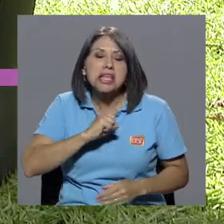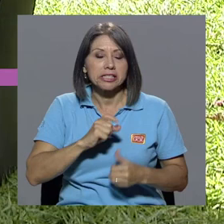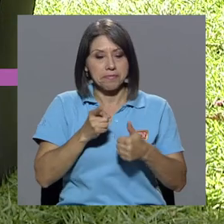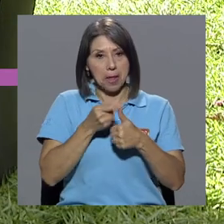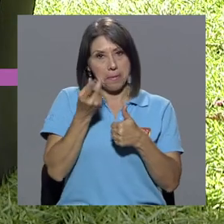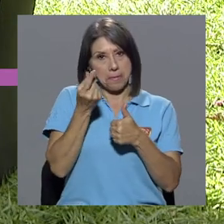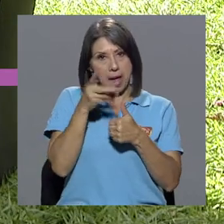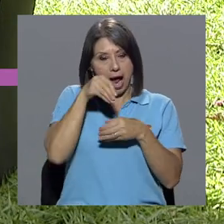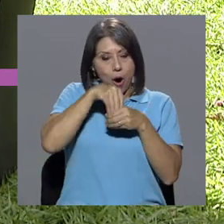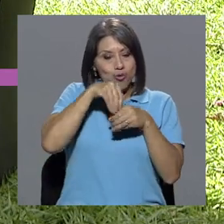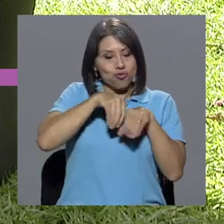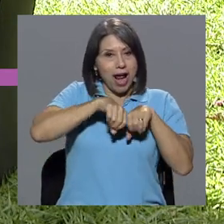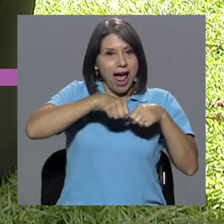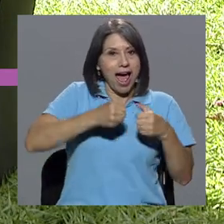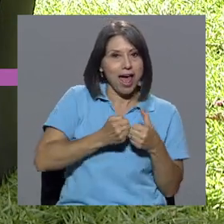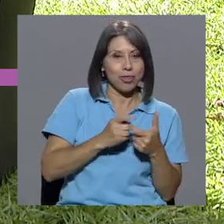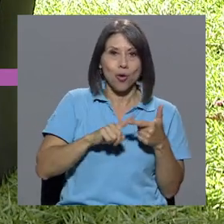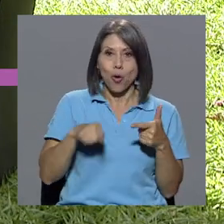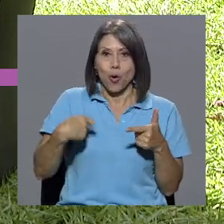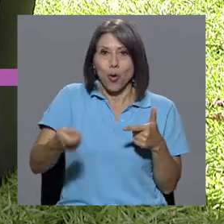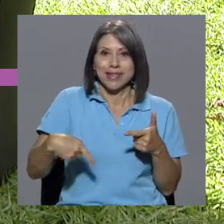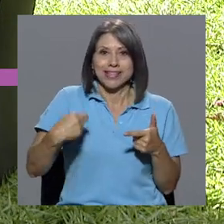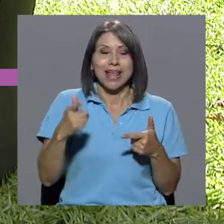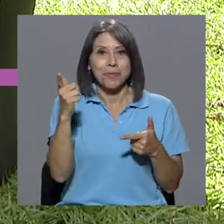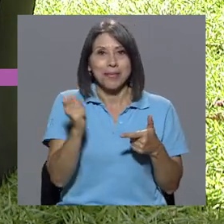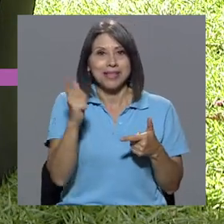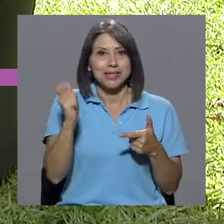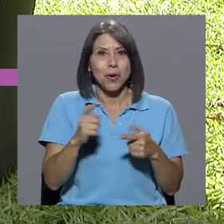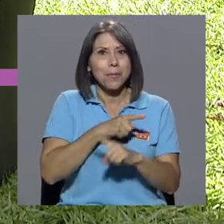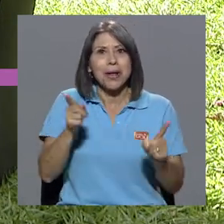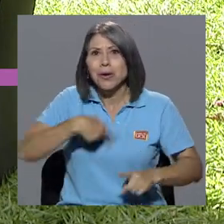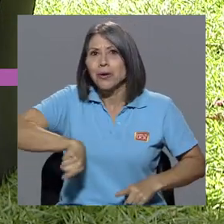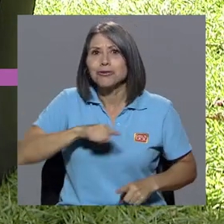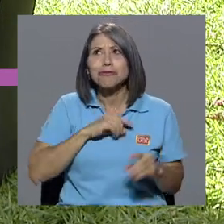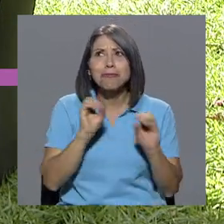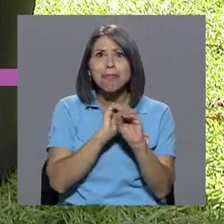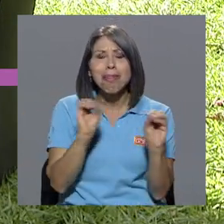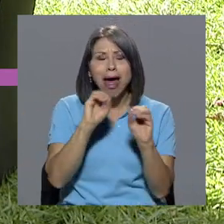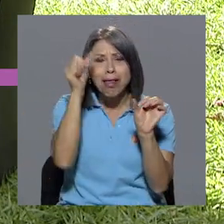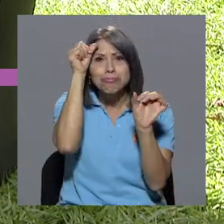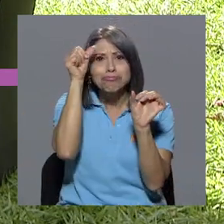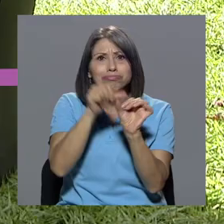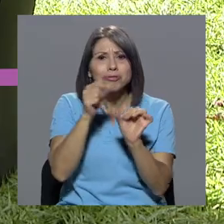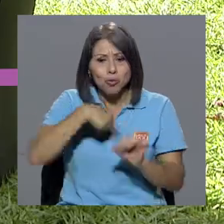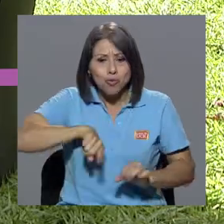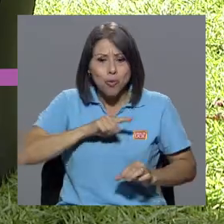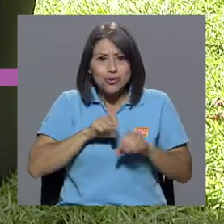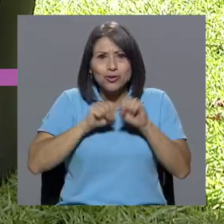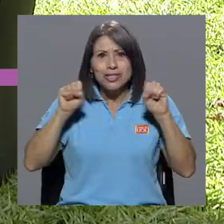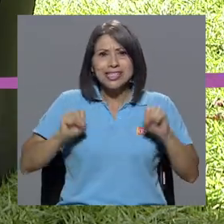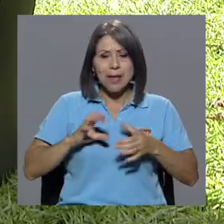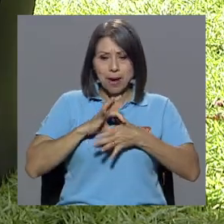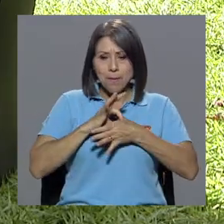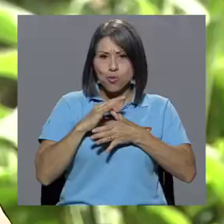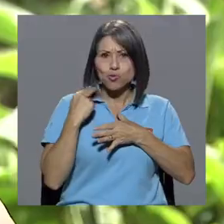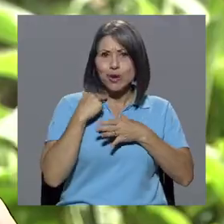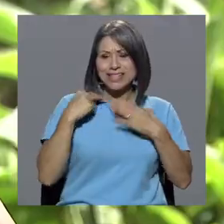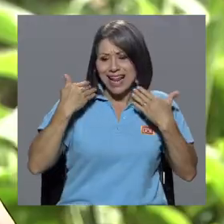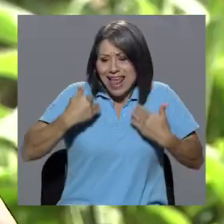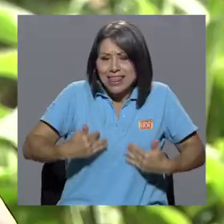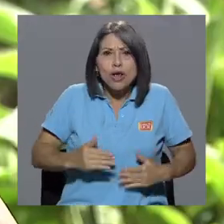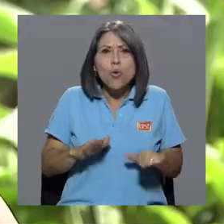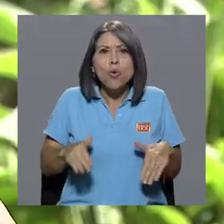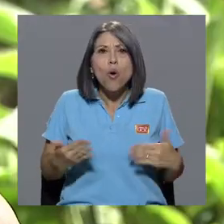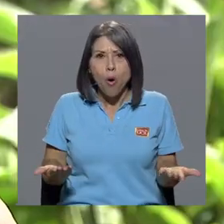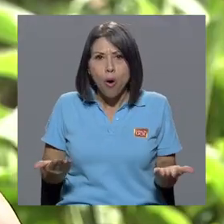ahorrando, cotizando para la pensión, pero no nos preparamos para la vejez viendo cómo van a estar nuestro sistema musculoesquelético, ¿verdad?